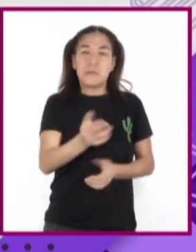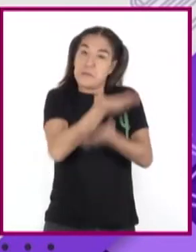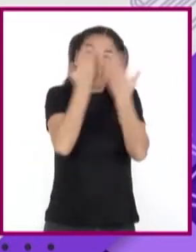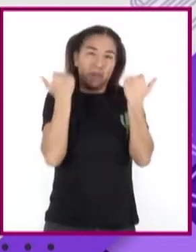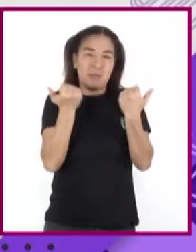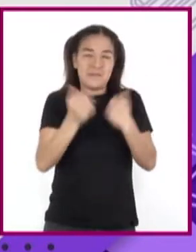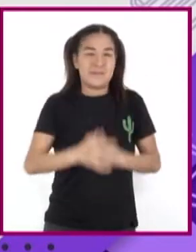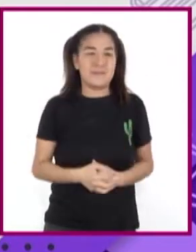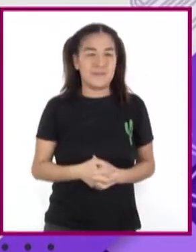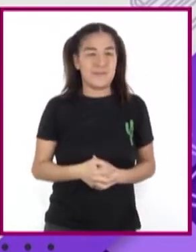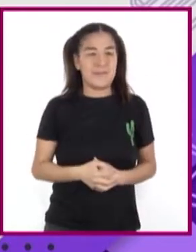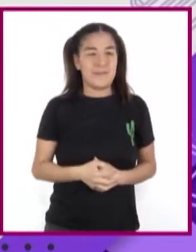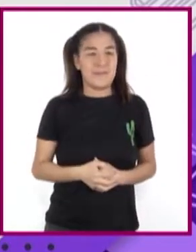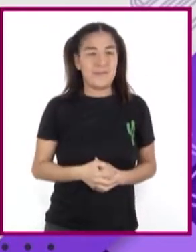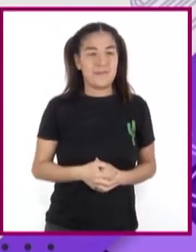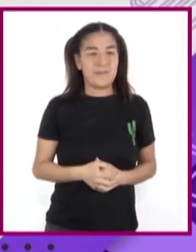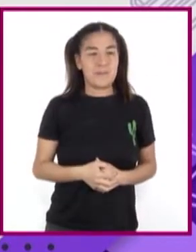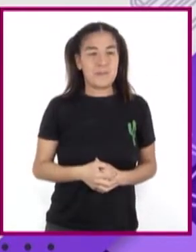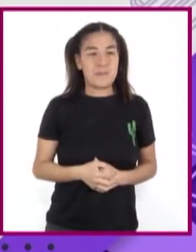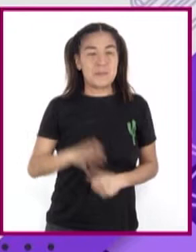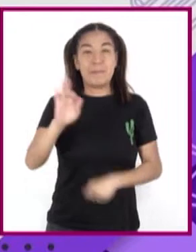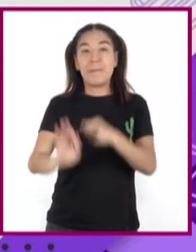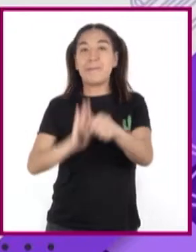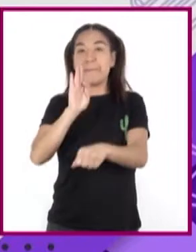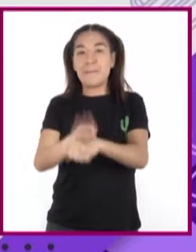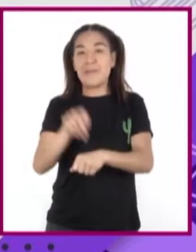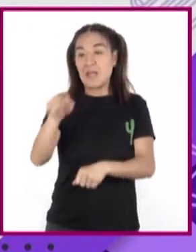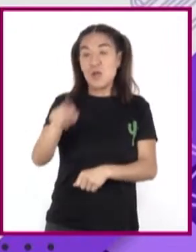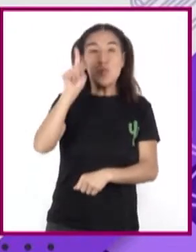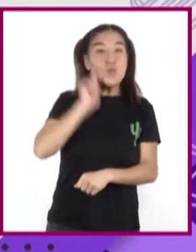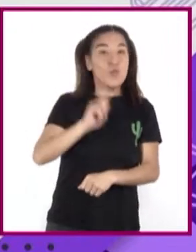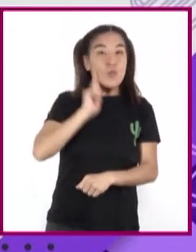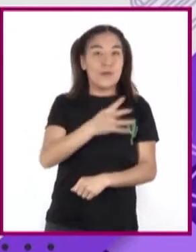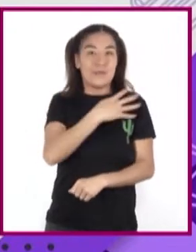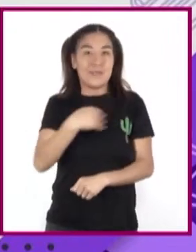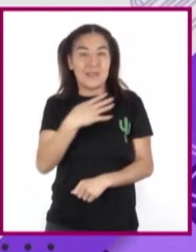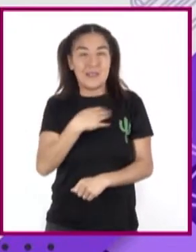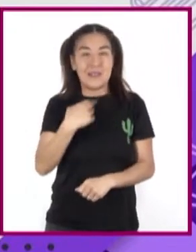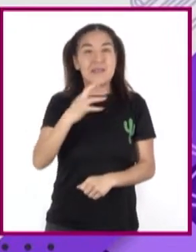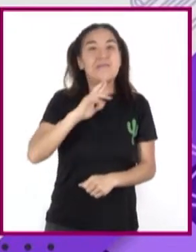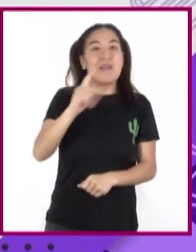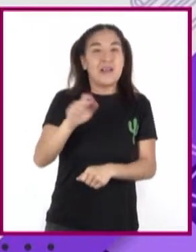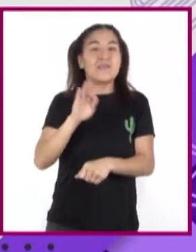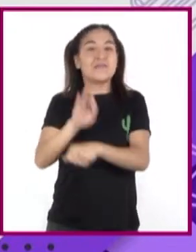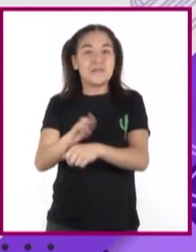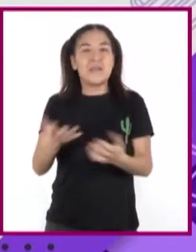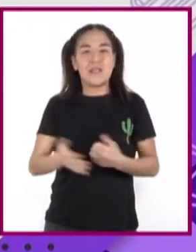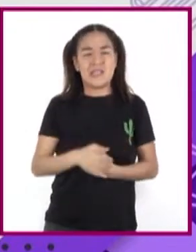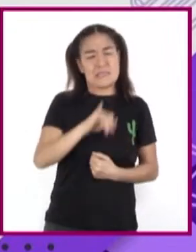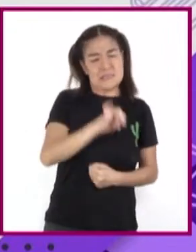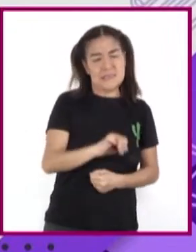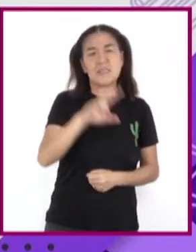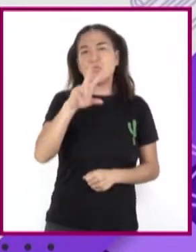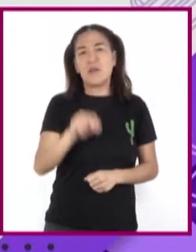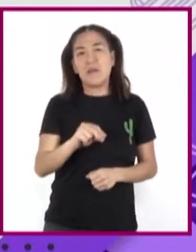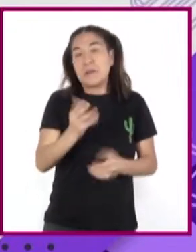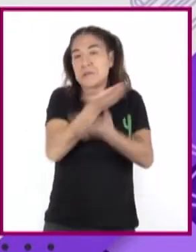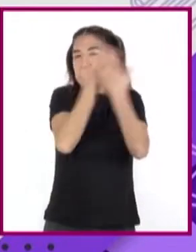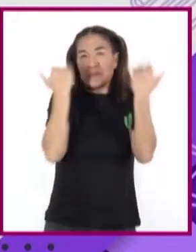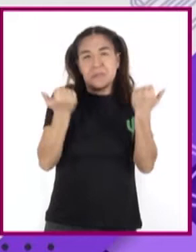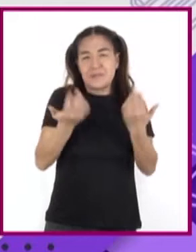sabe. ¿Que se les dé preferencia a las hijas mujeres? Sí, no, no